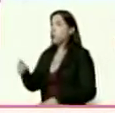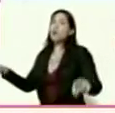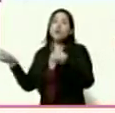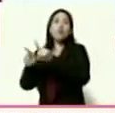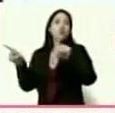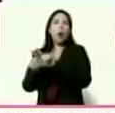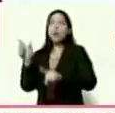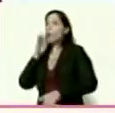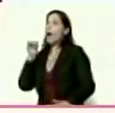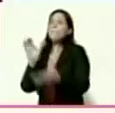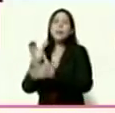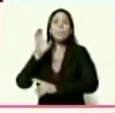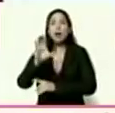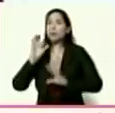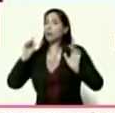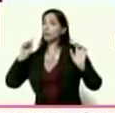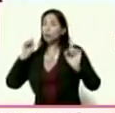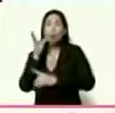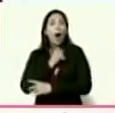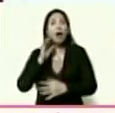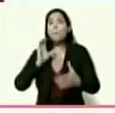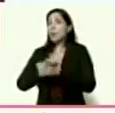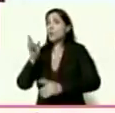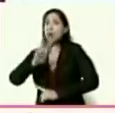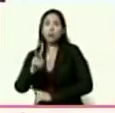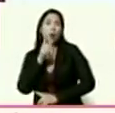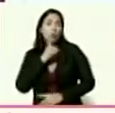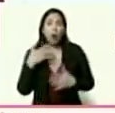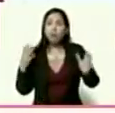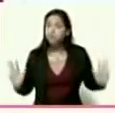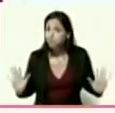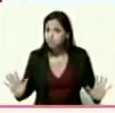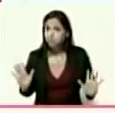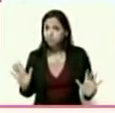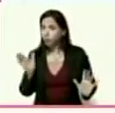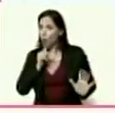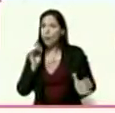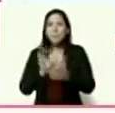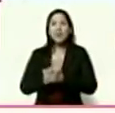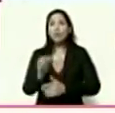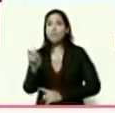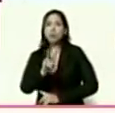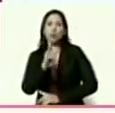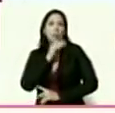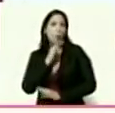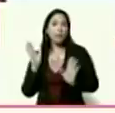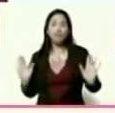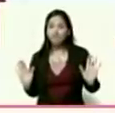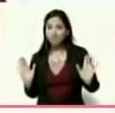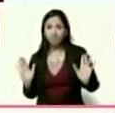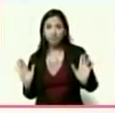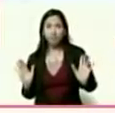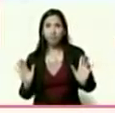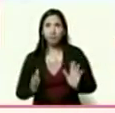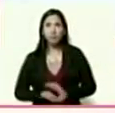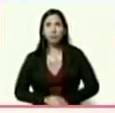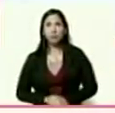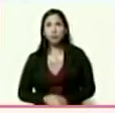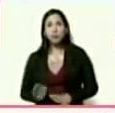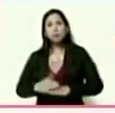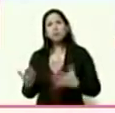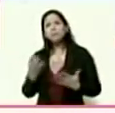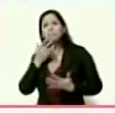como enemigo de la patria. Ese no es amigo de Venezuela, es enemigo de la patria. Enemigo de la patria, porque